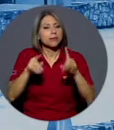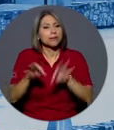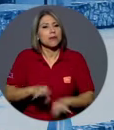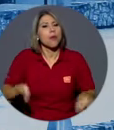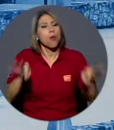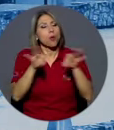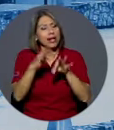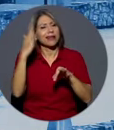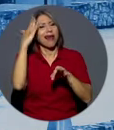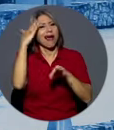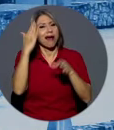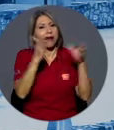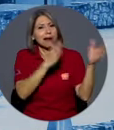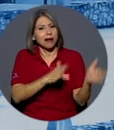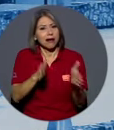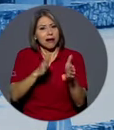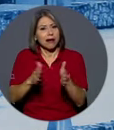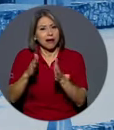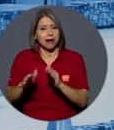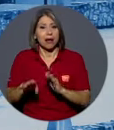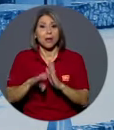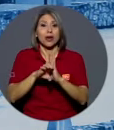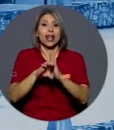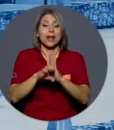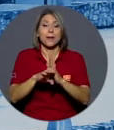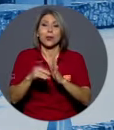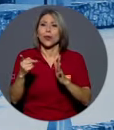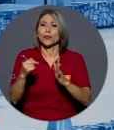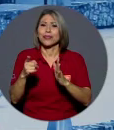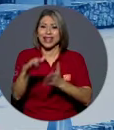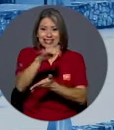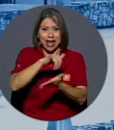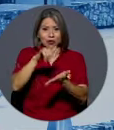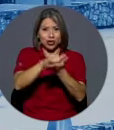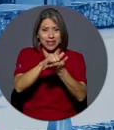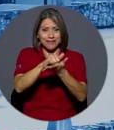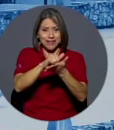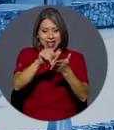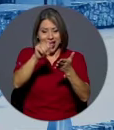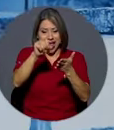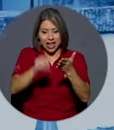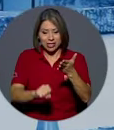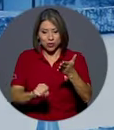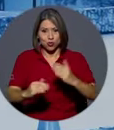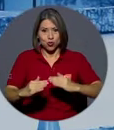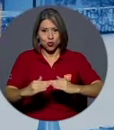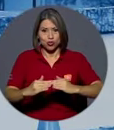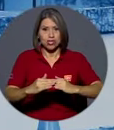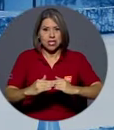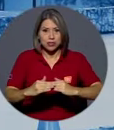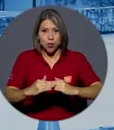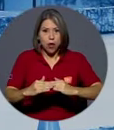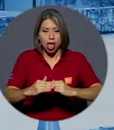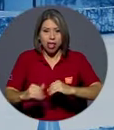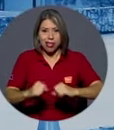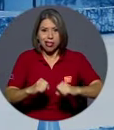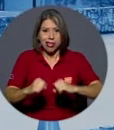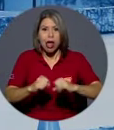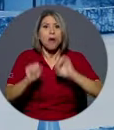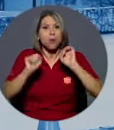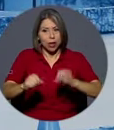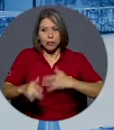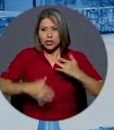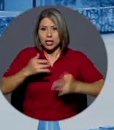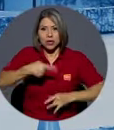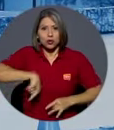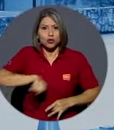preparados. Un sismo en una falla al sur de San José será sentido y podría causar